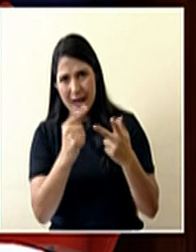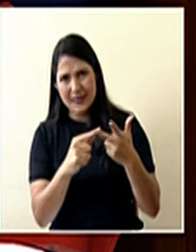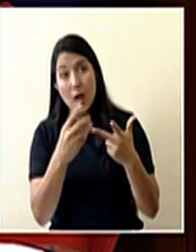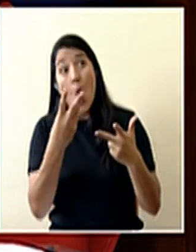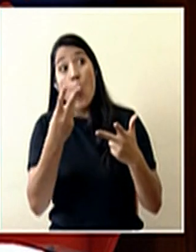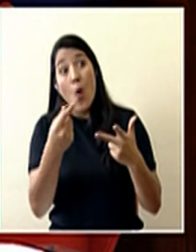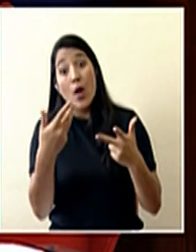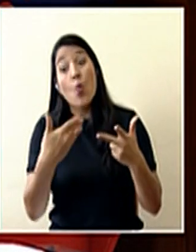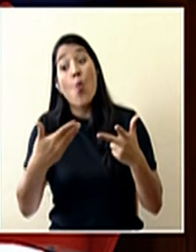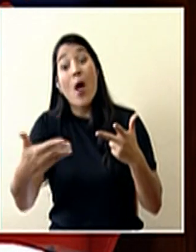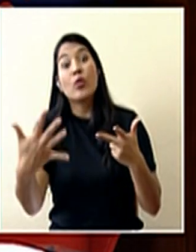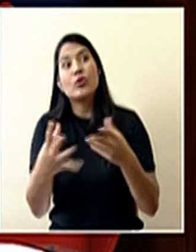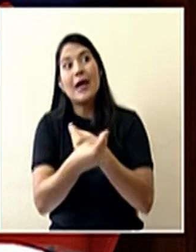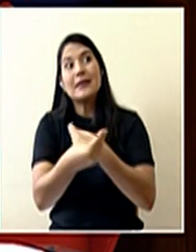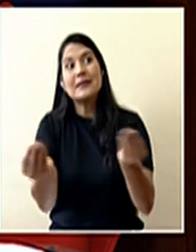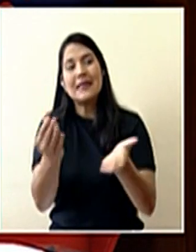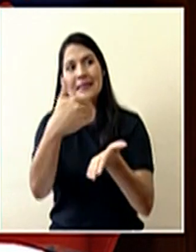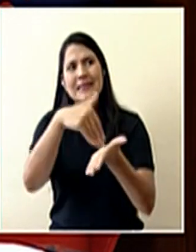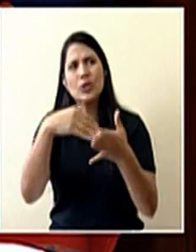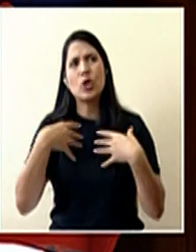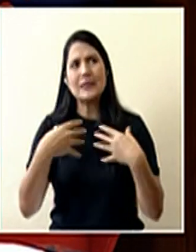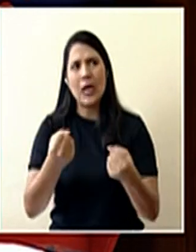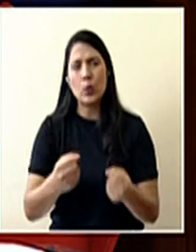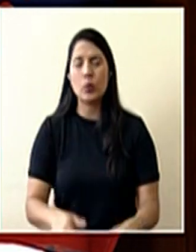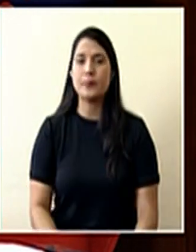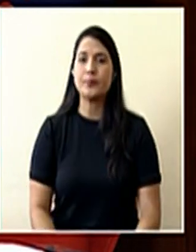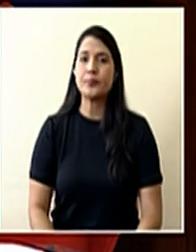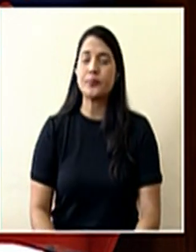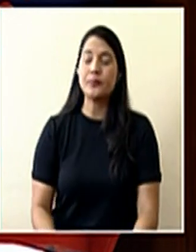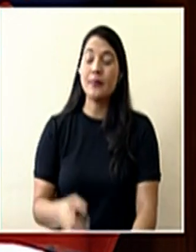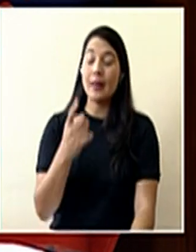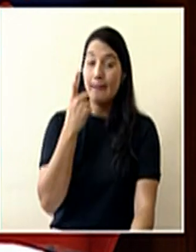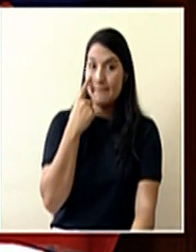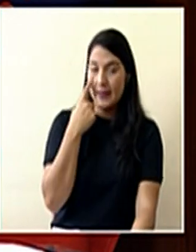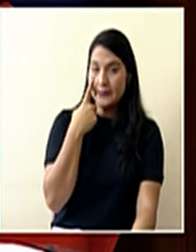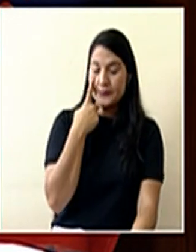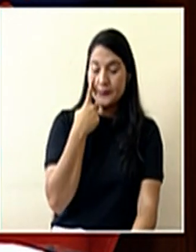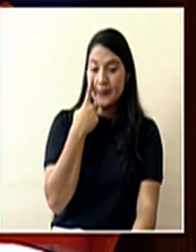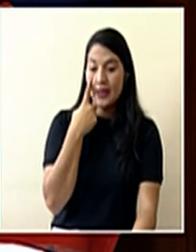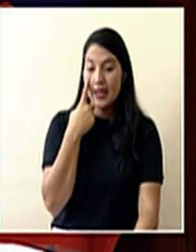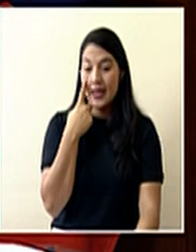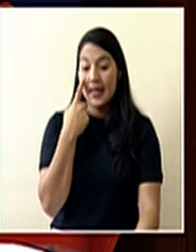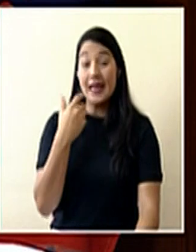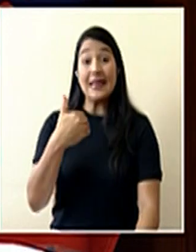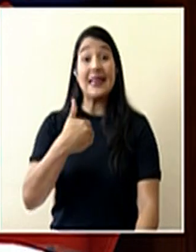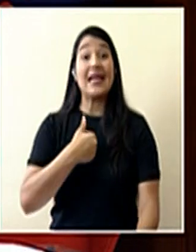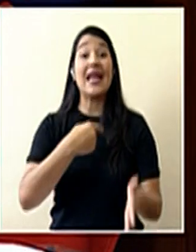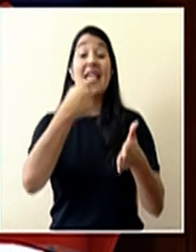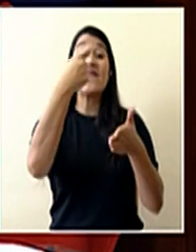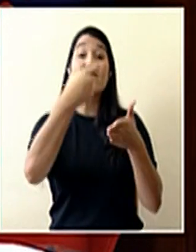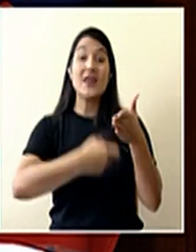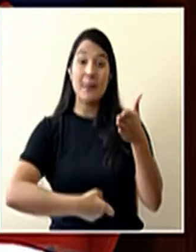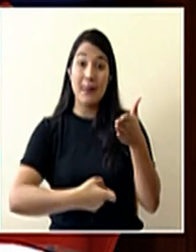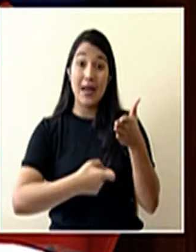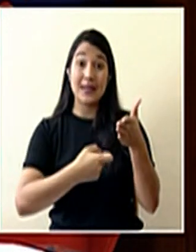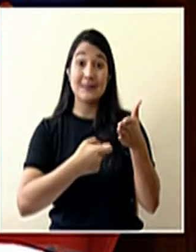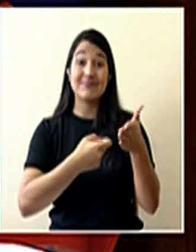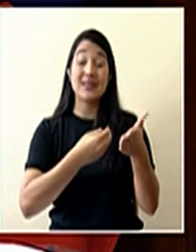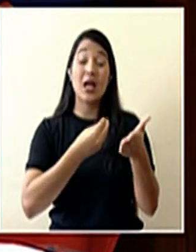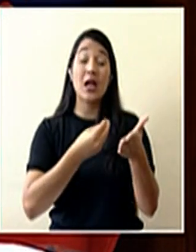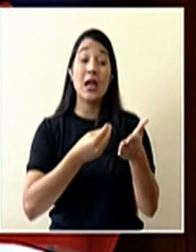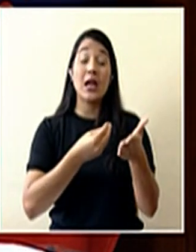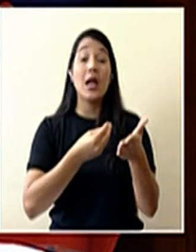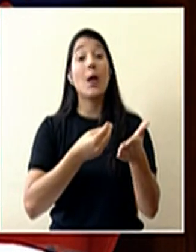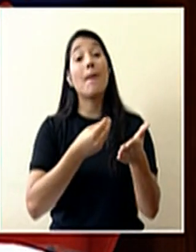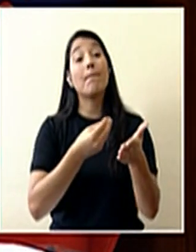cuánto estarán a disposición de la caja. Vieran que el haber tenido que firmar una solicitud para la